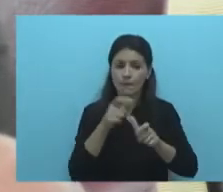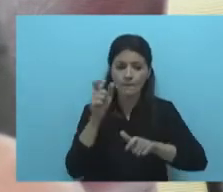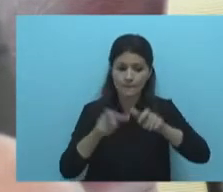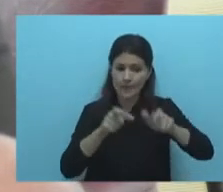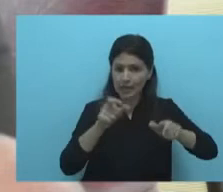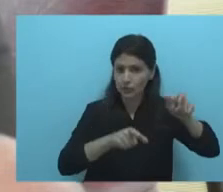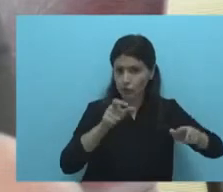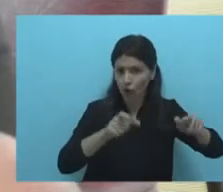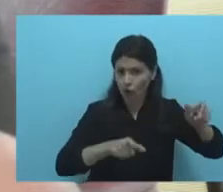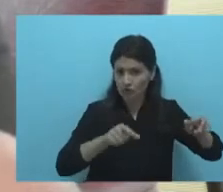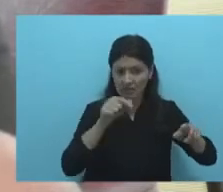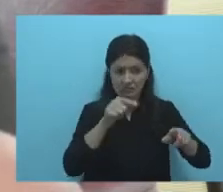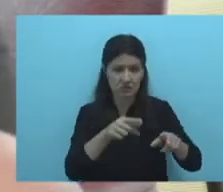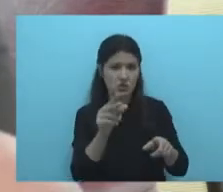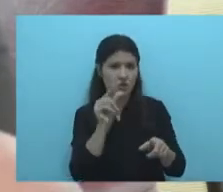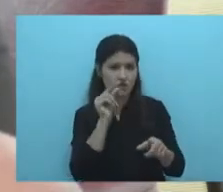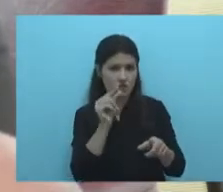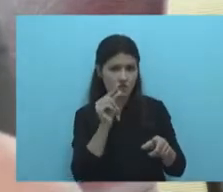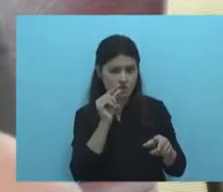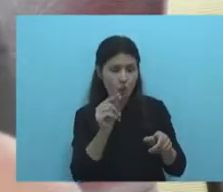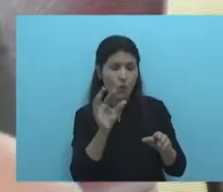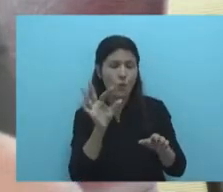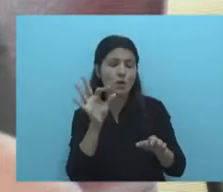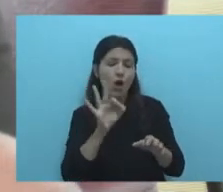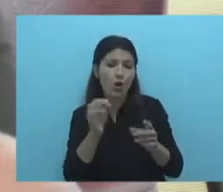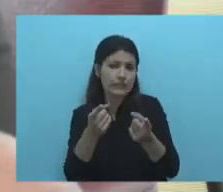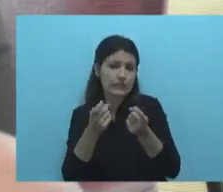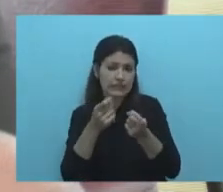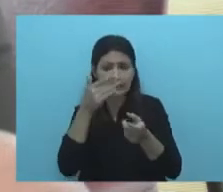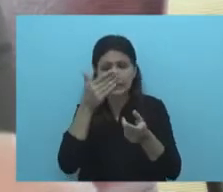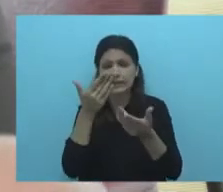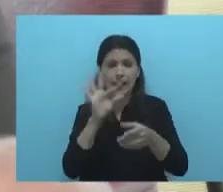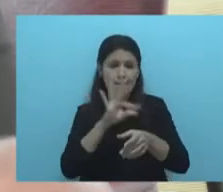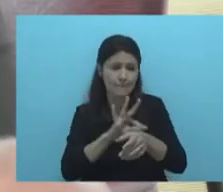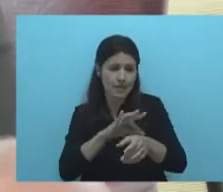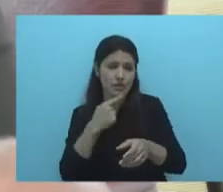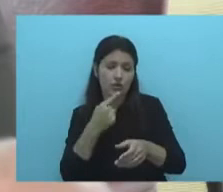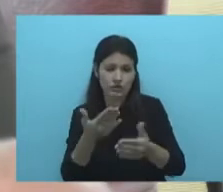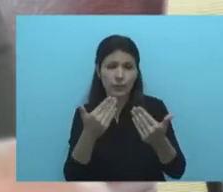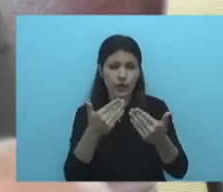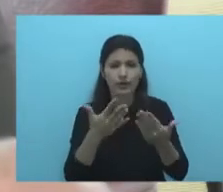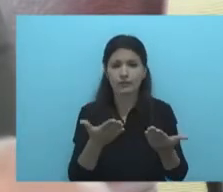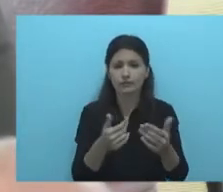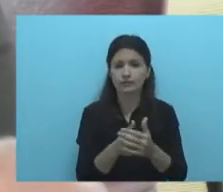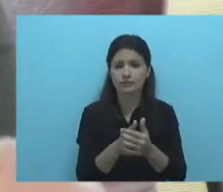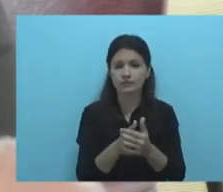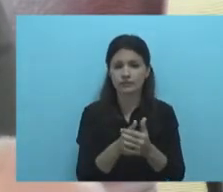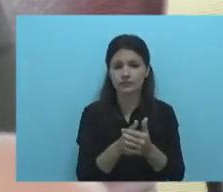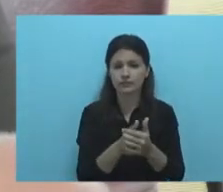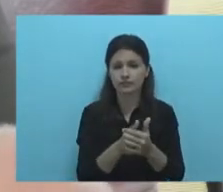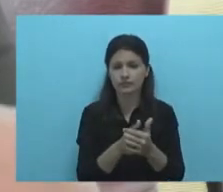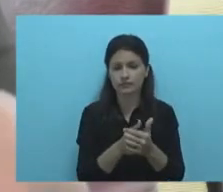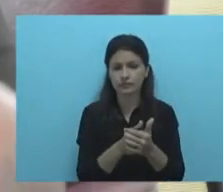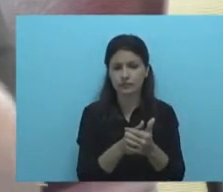humanas usuarias que tienen la indicación médica o las condiciones contempladas en la ley que mencionaba mi compañero,